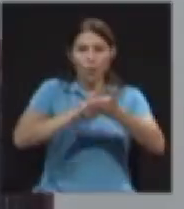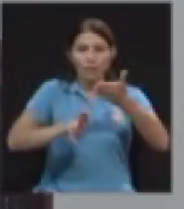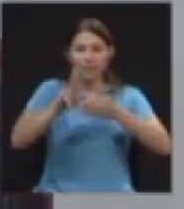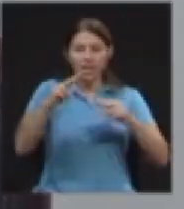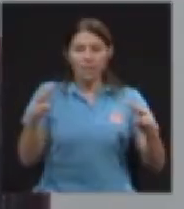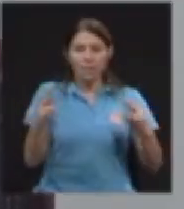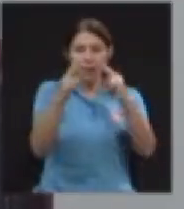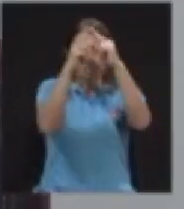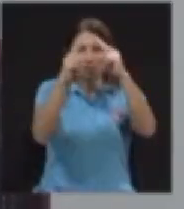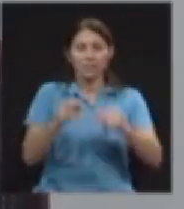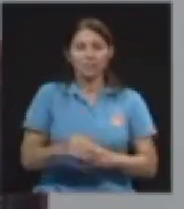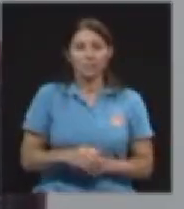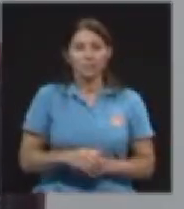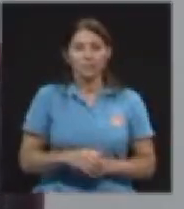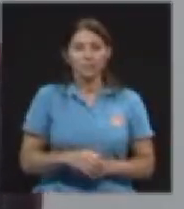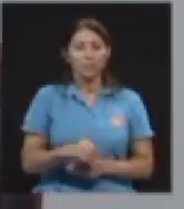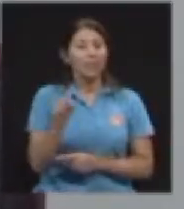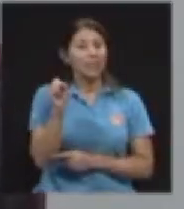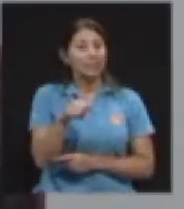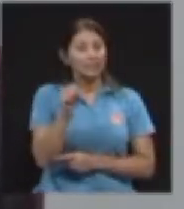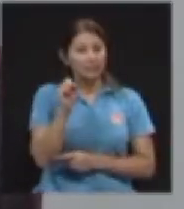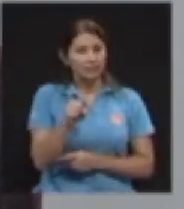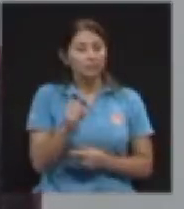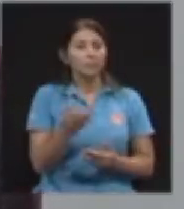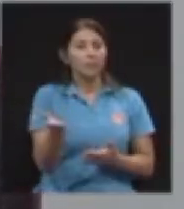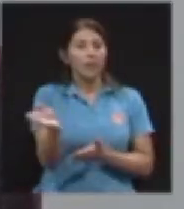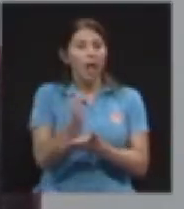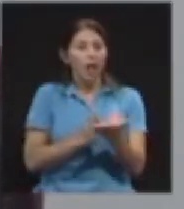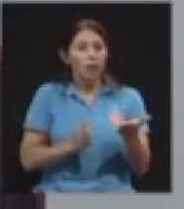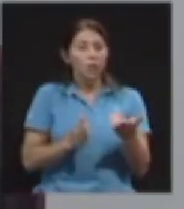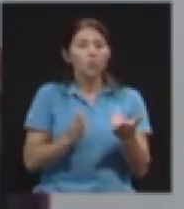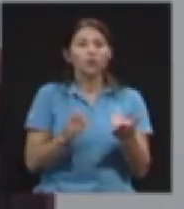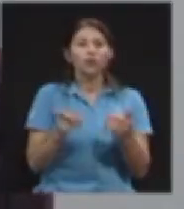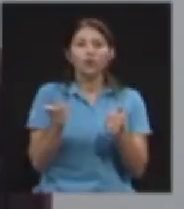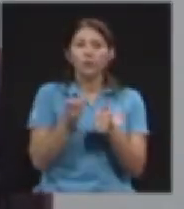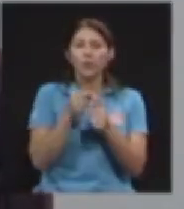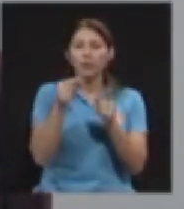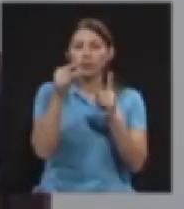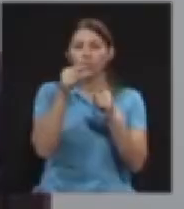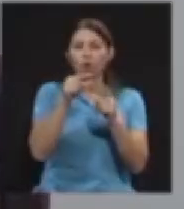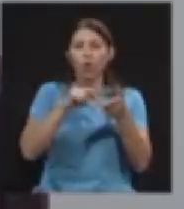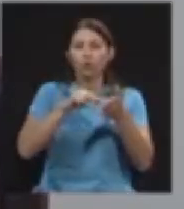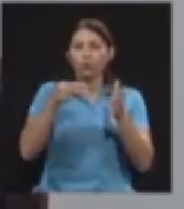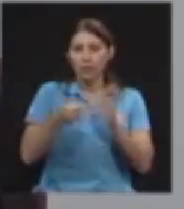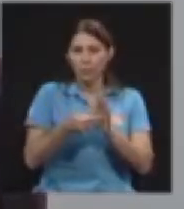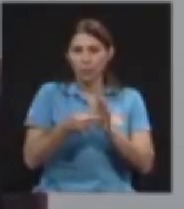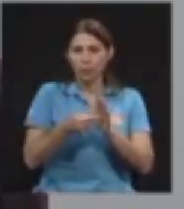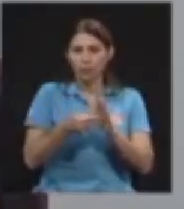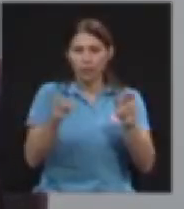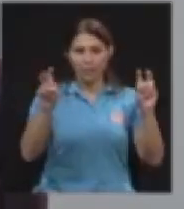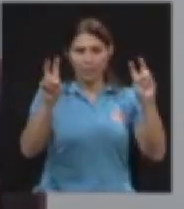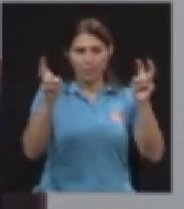Sí, y en este sentido, algunos de los primeros conceptos de los temas que luego